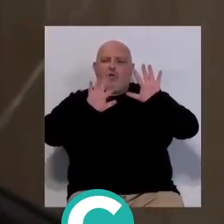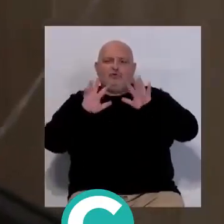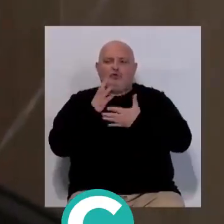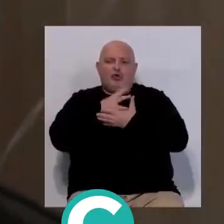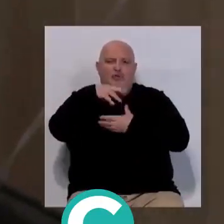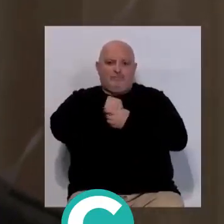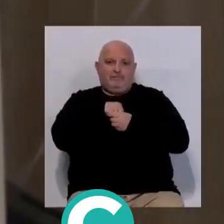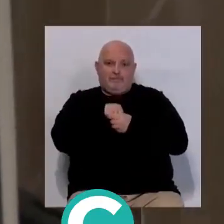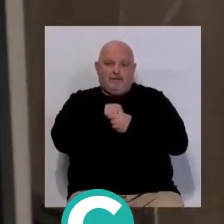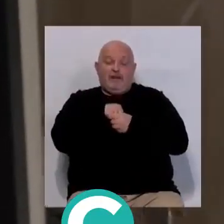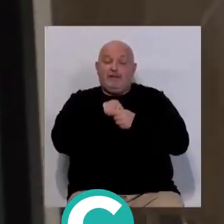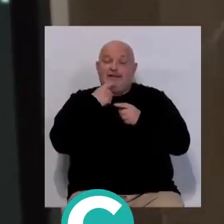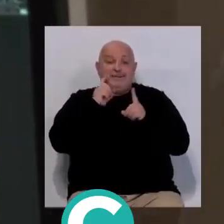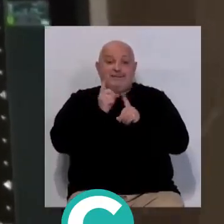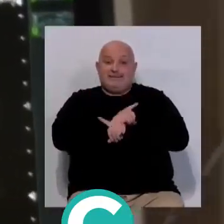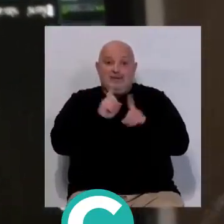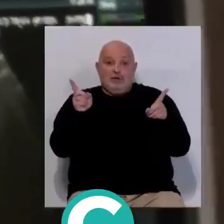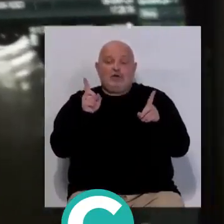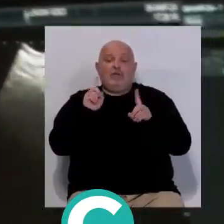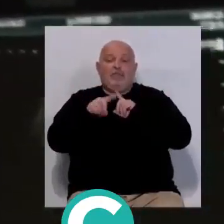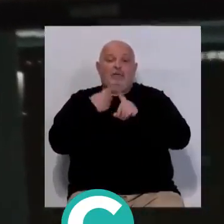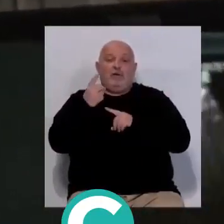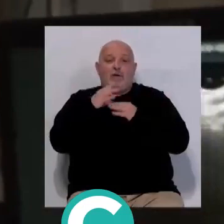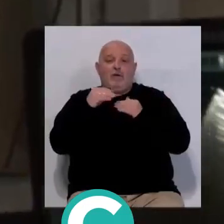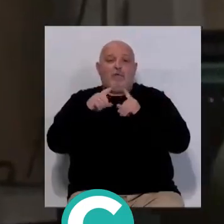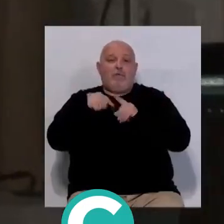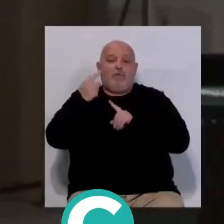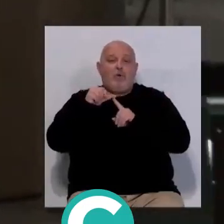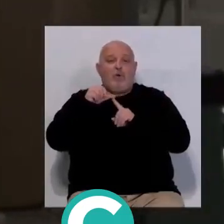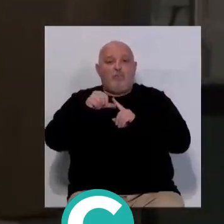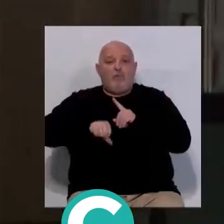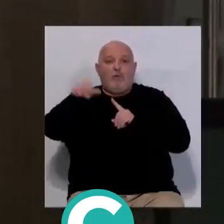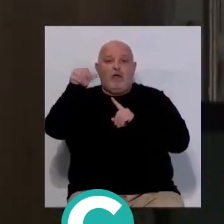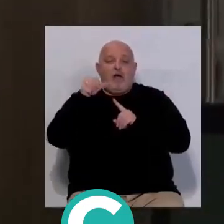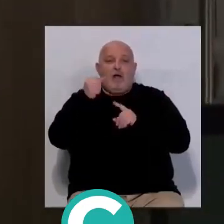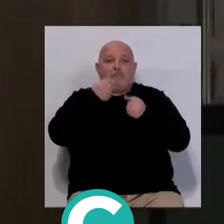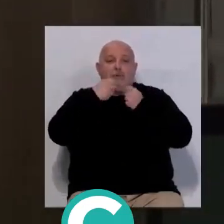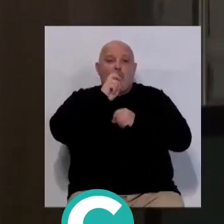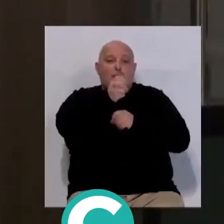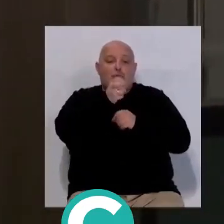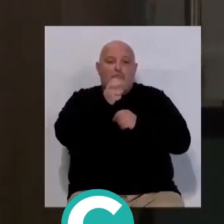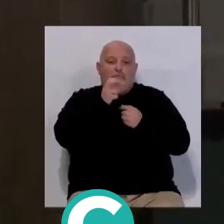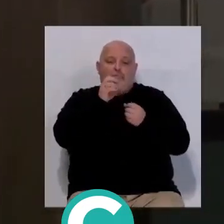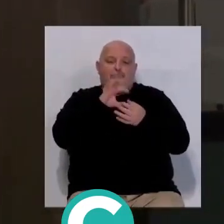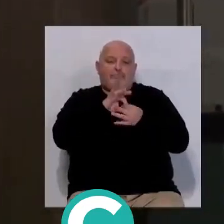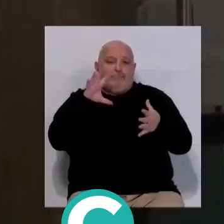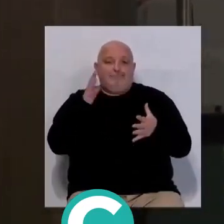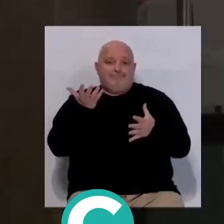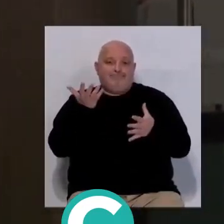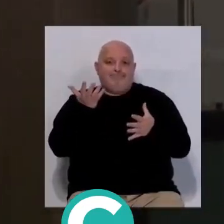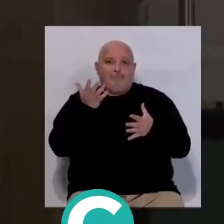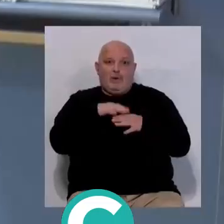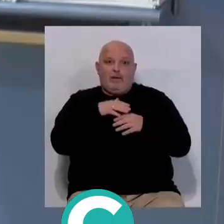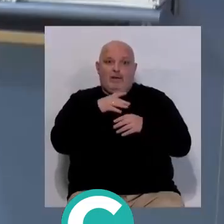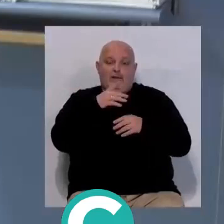esas determinaciones. Si no, privamos al paciente de una posibilidad de tratamiento que, si no se tomara la muestra, no se podría tomar, porque no